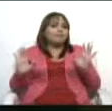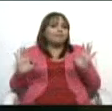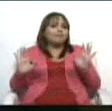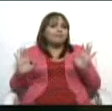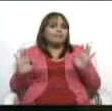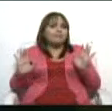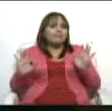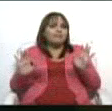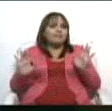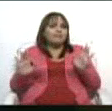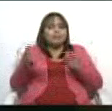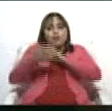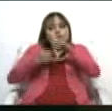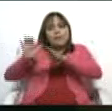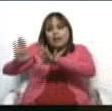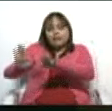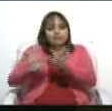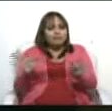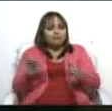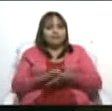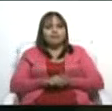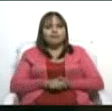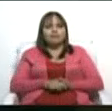adiós luz que te apagaste.